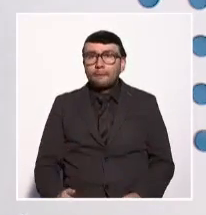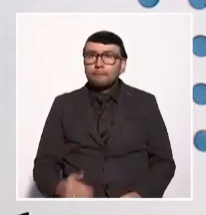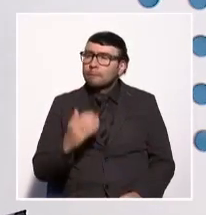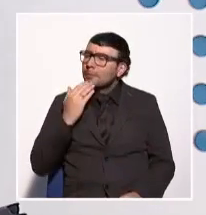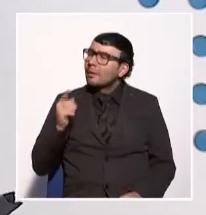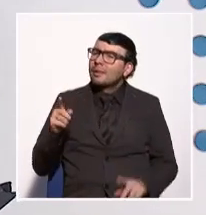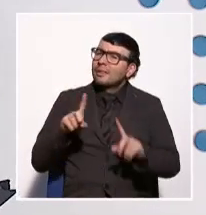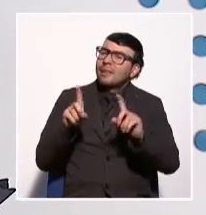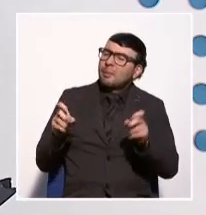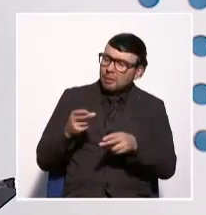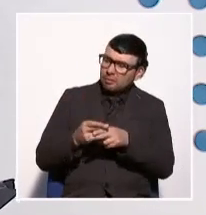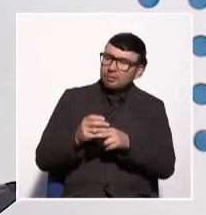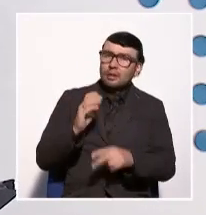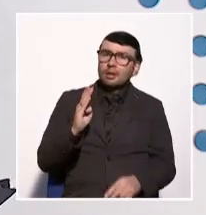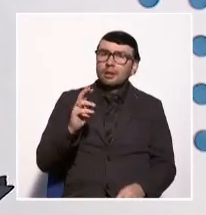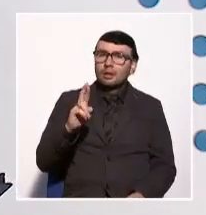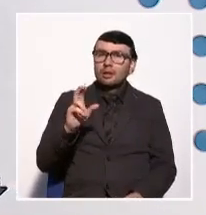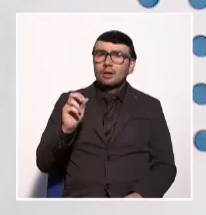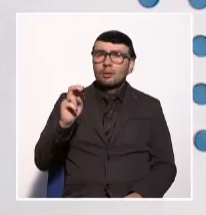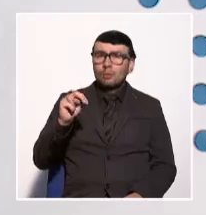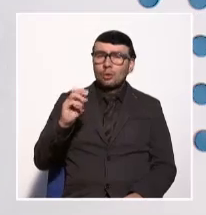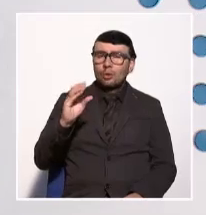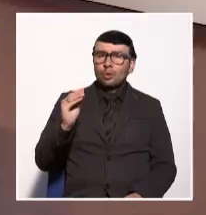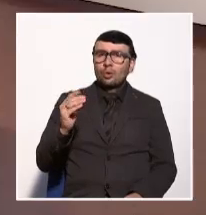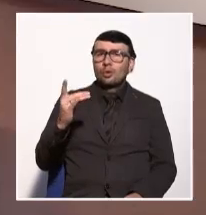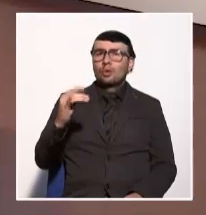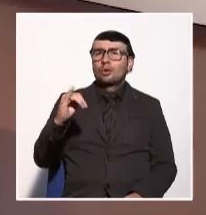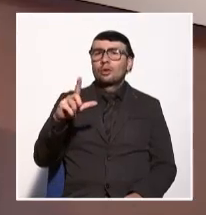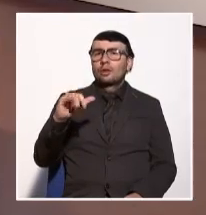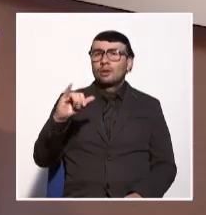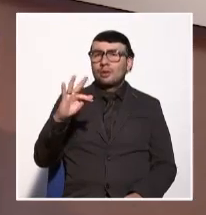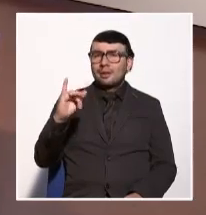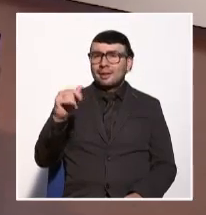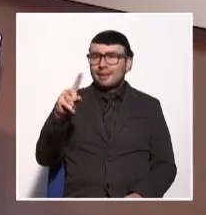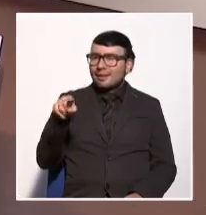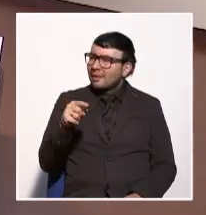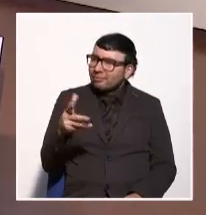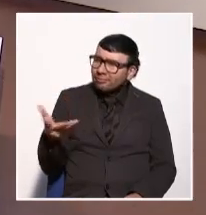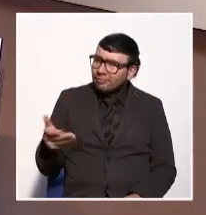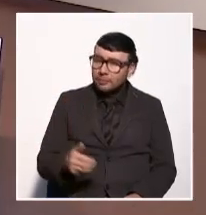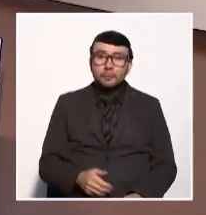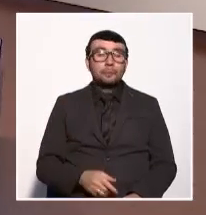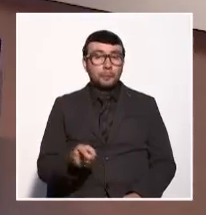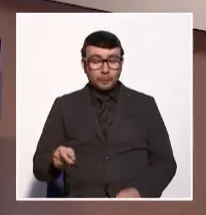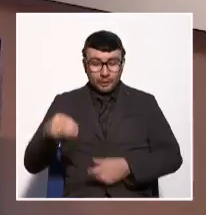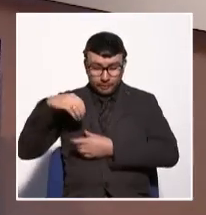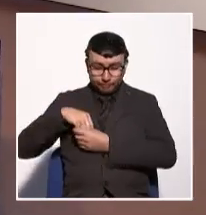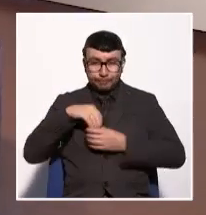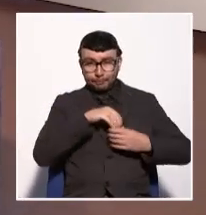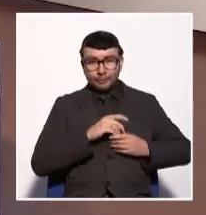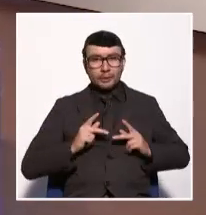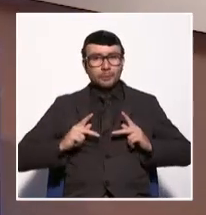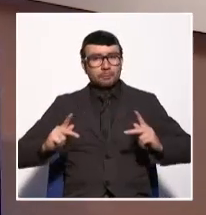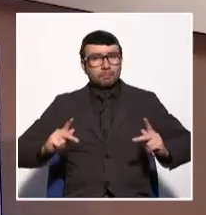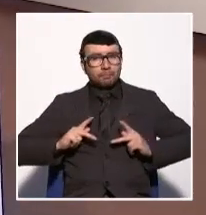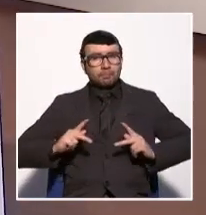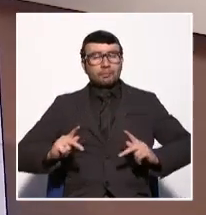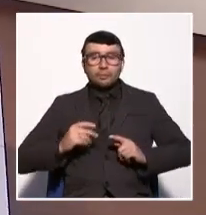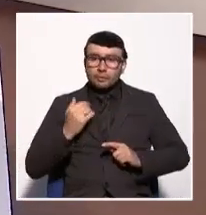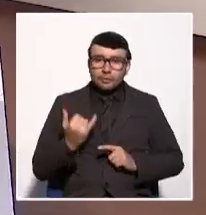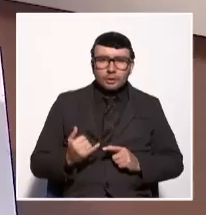bronquiolitis doctor germán ruiz es una inflamación a nivel de los bronquios terminales y altera